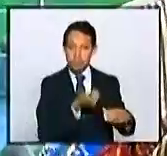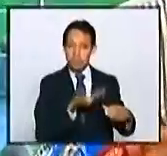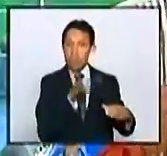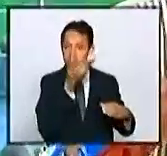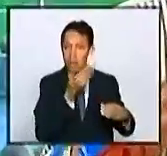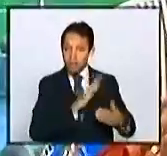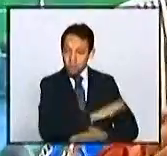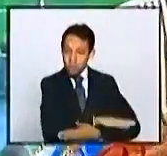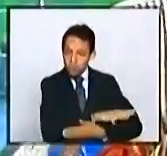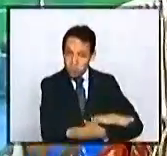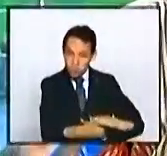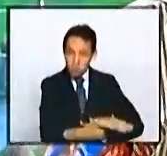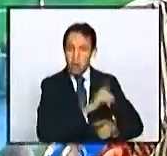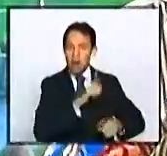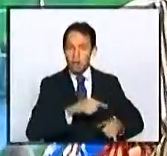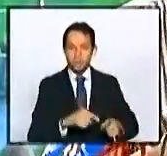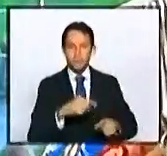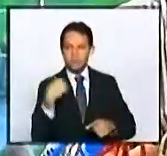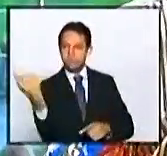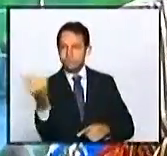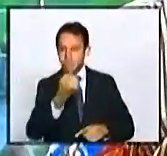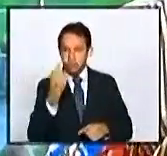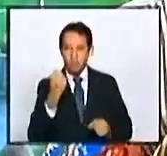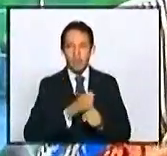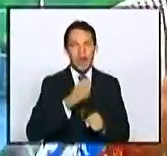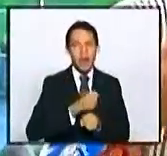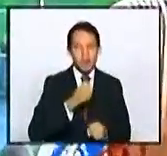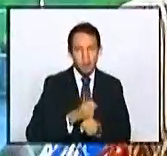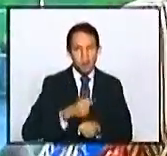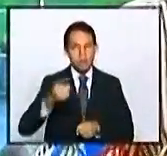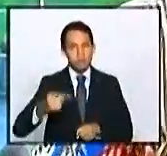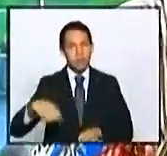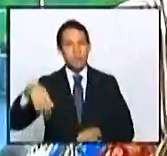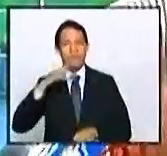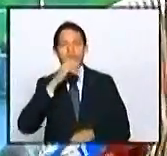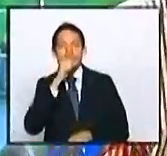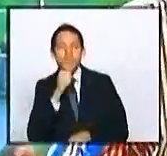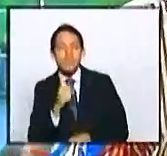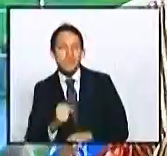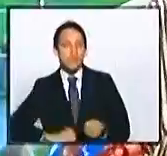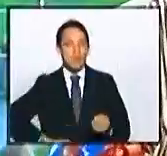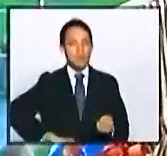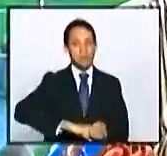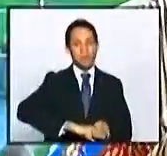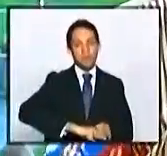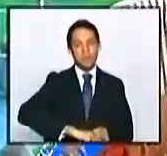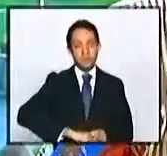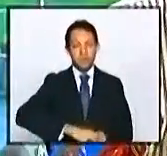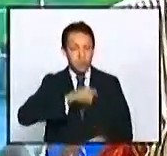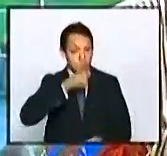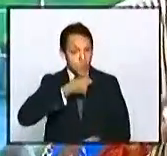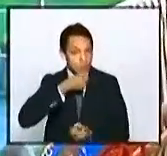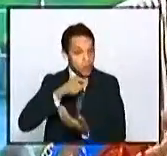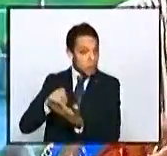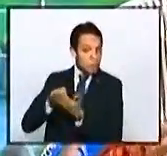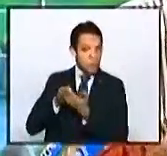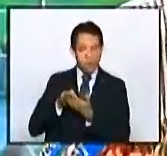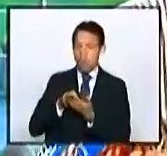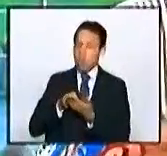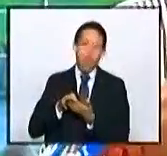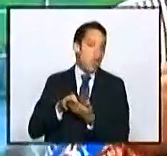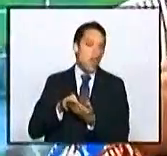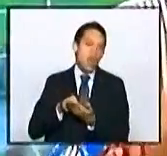florezca. Hay cantidad de gente allá afuera trabajando con adultos mayores, eso no sale en las noticias y eso genera